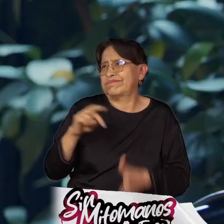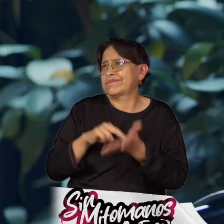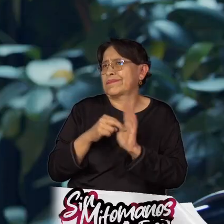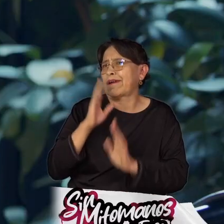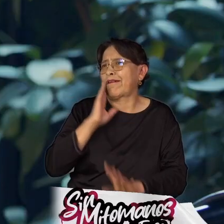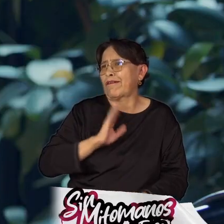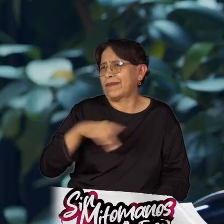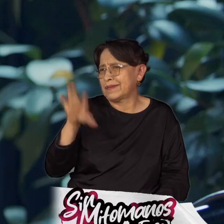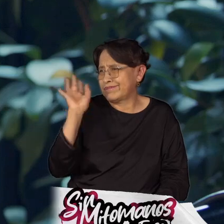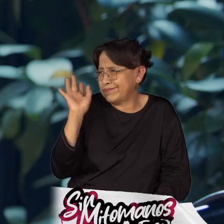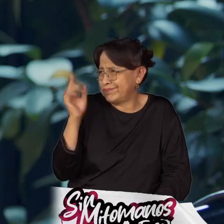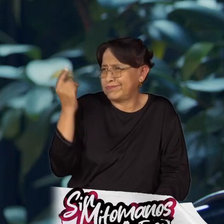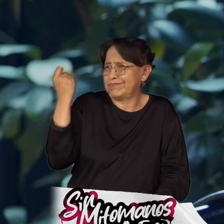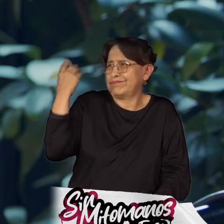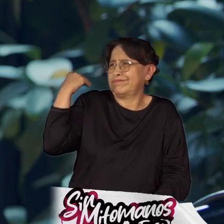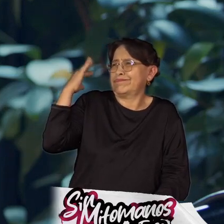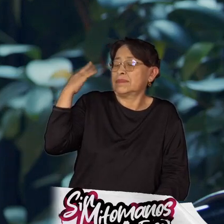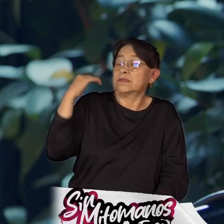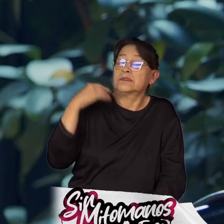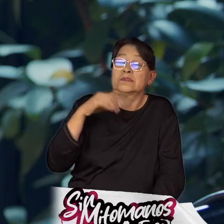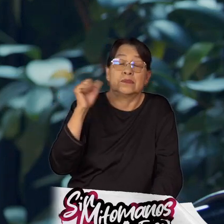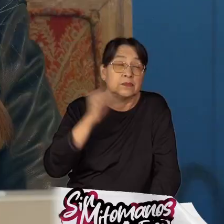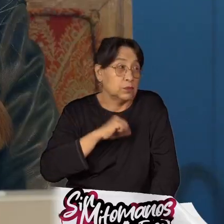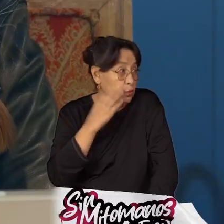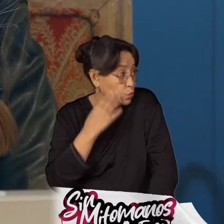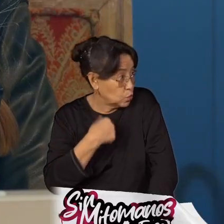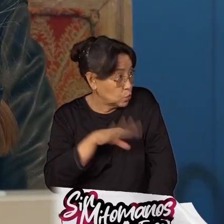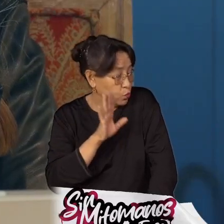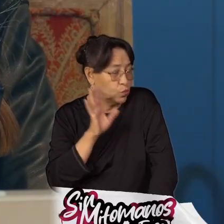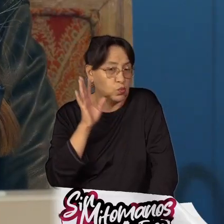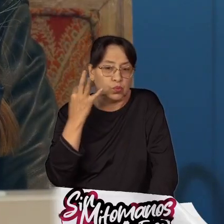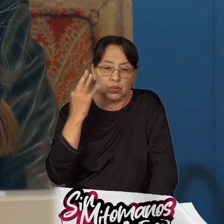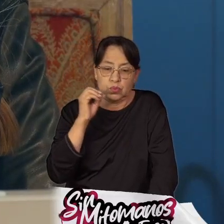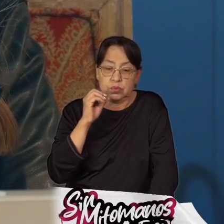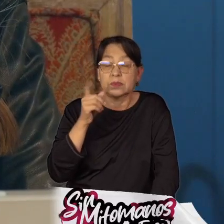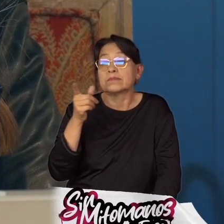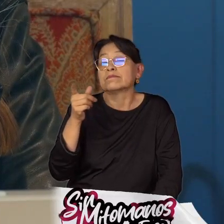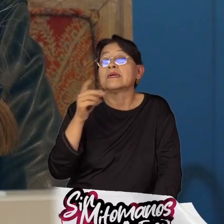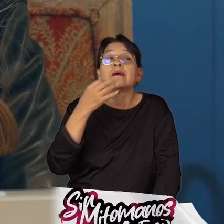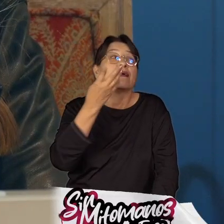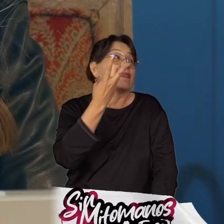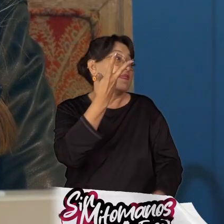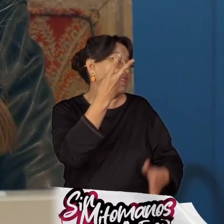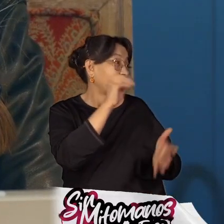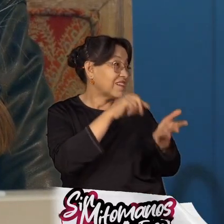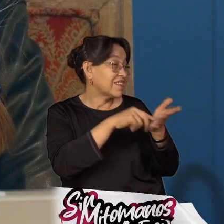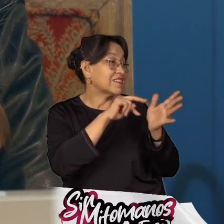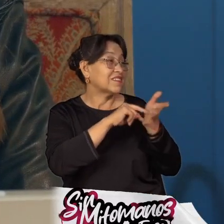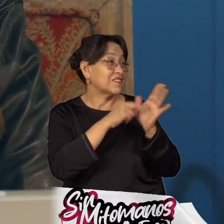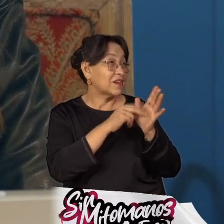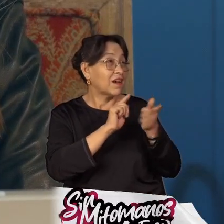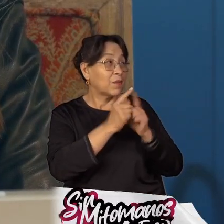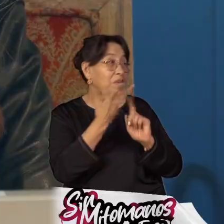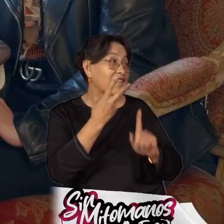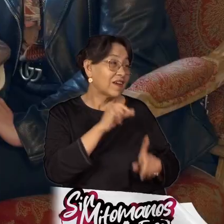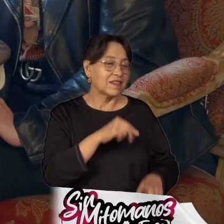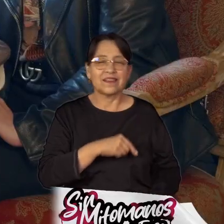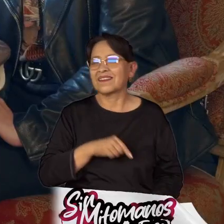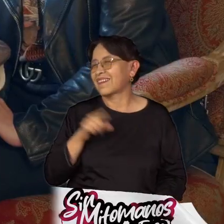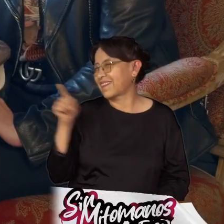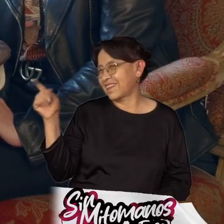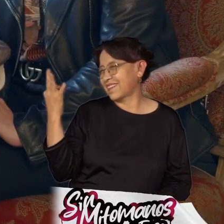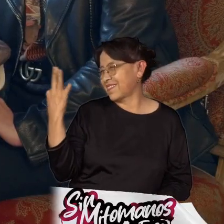relativamente joven, muy joven. Muy joven. 30 años, ¿verdad? Los 30 son los nuevos 20. Es que cumple 30.